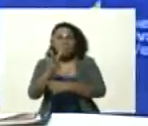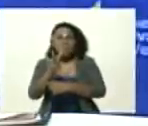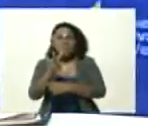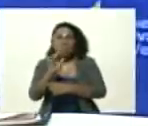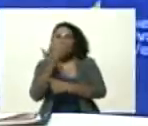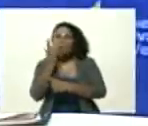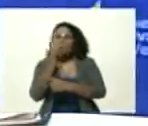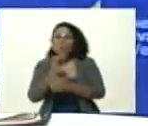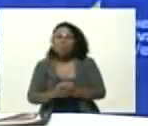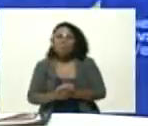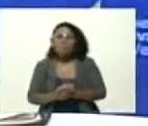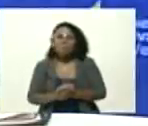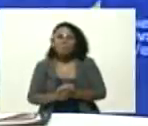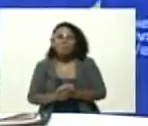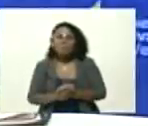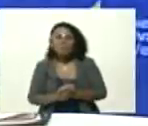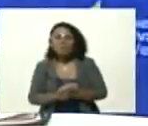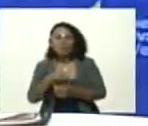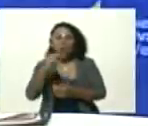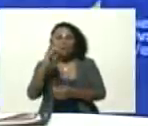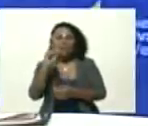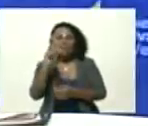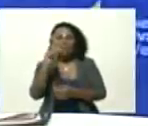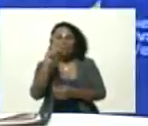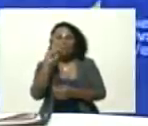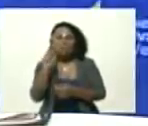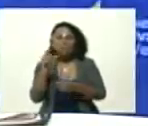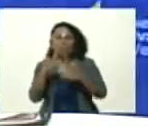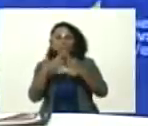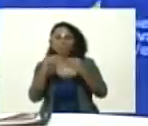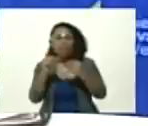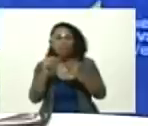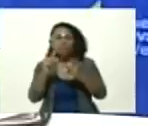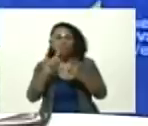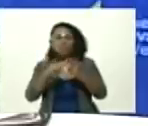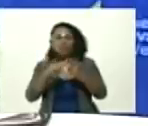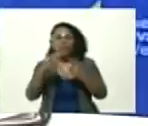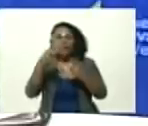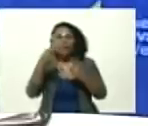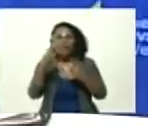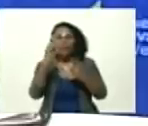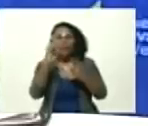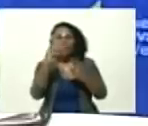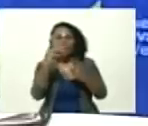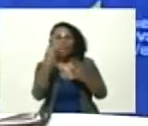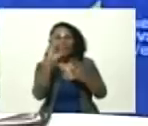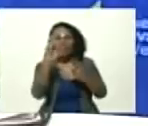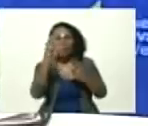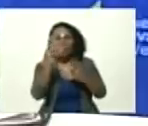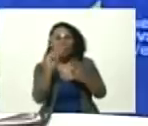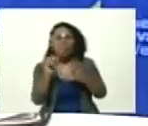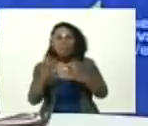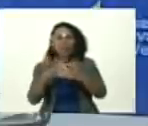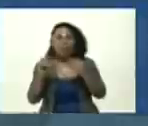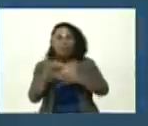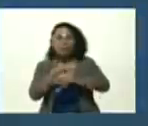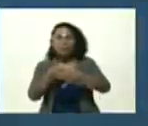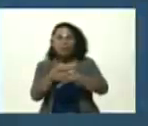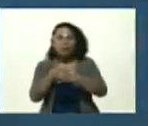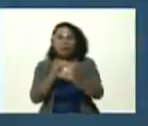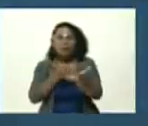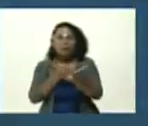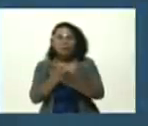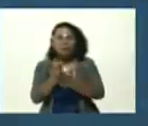Padrino López, Néstor Reverol Torres, Remigio Ceballos Hichazo, a los ministros, Leal